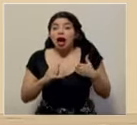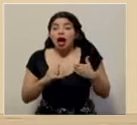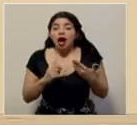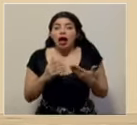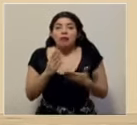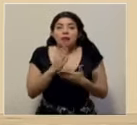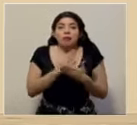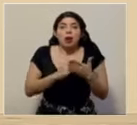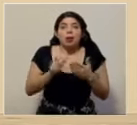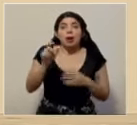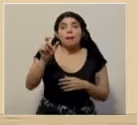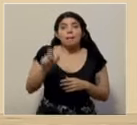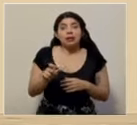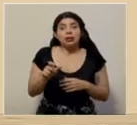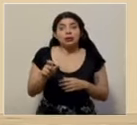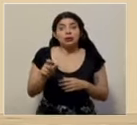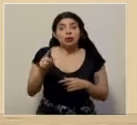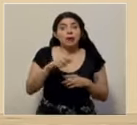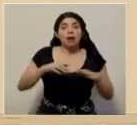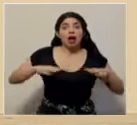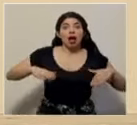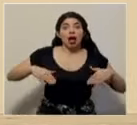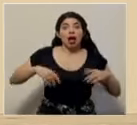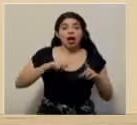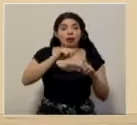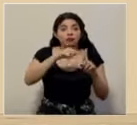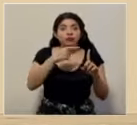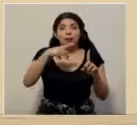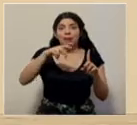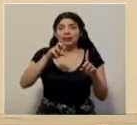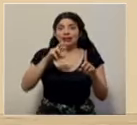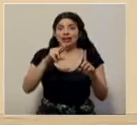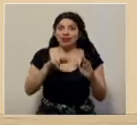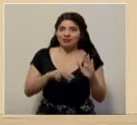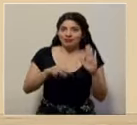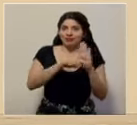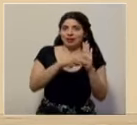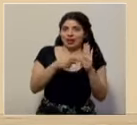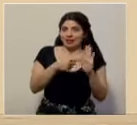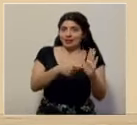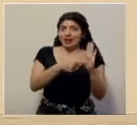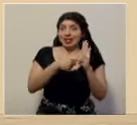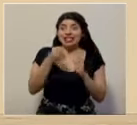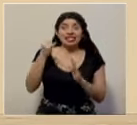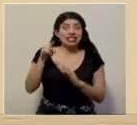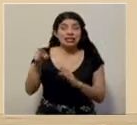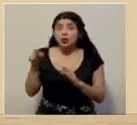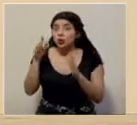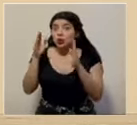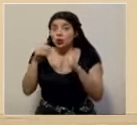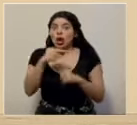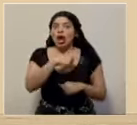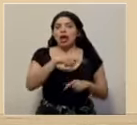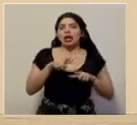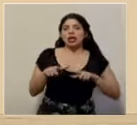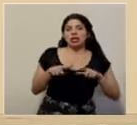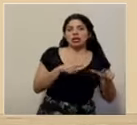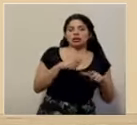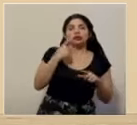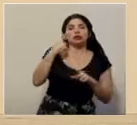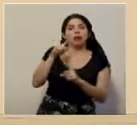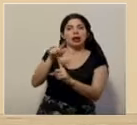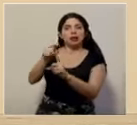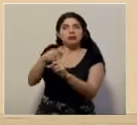alguien abordase el vuelo sin una prueba PCR negativa, como es el requisito, pues estuviéramos preparados para realizarla en